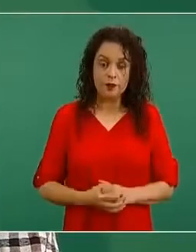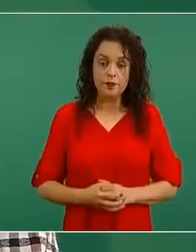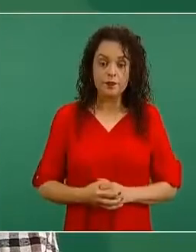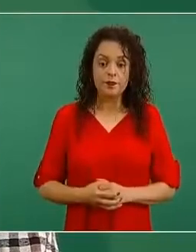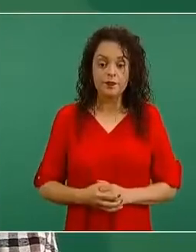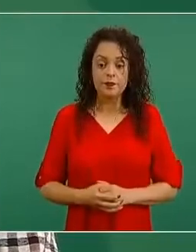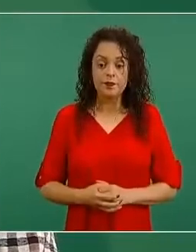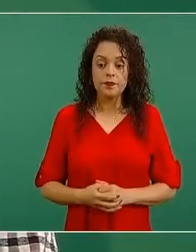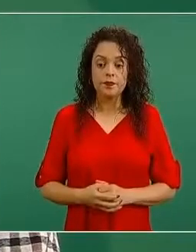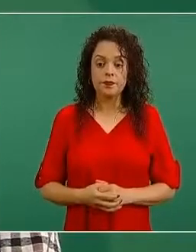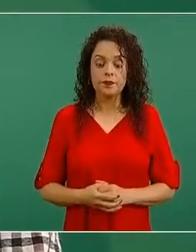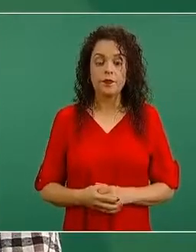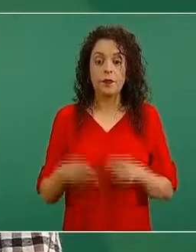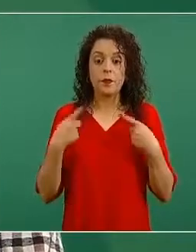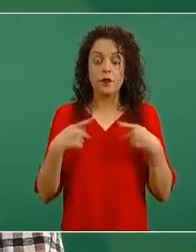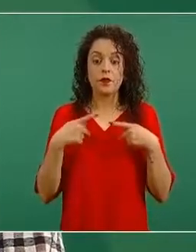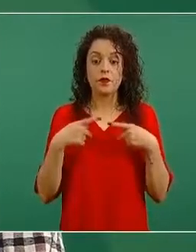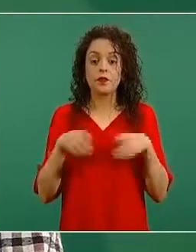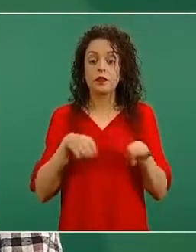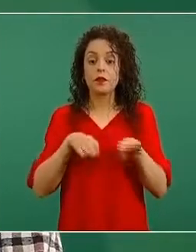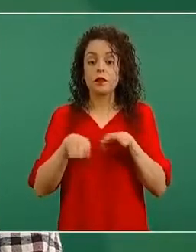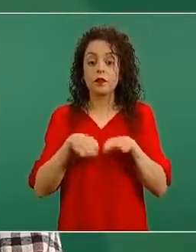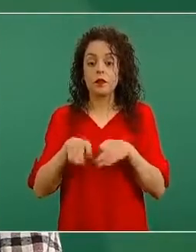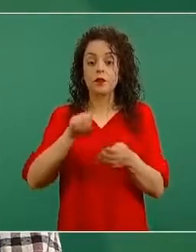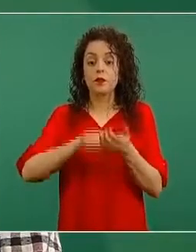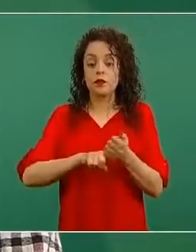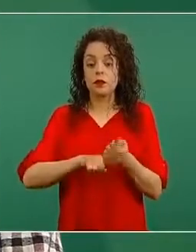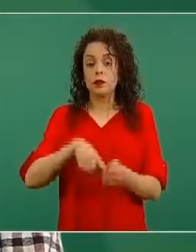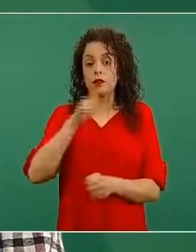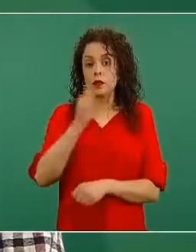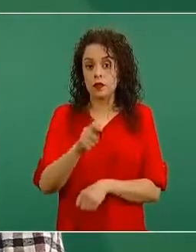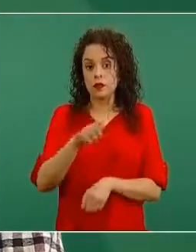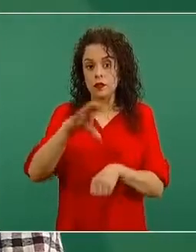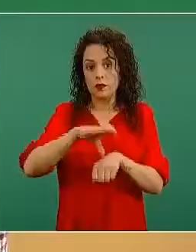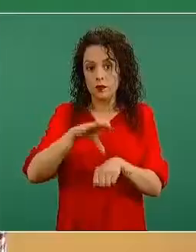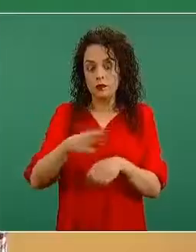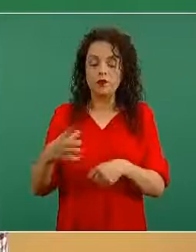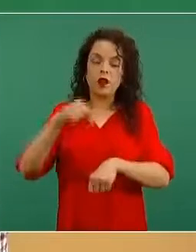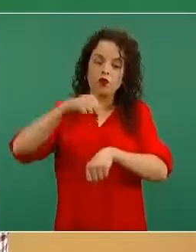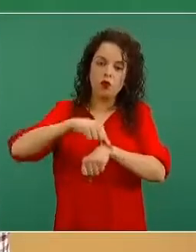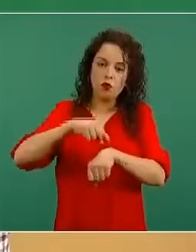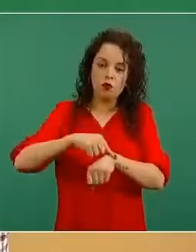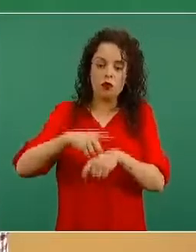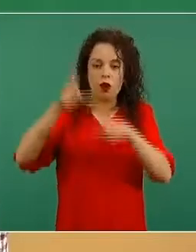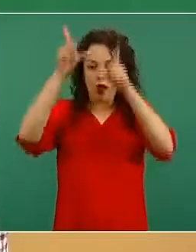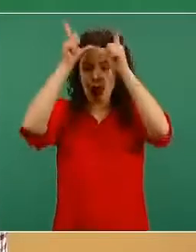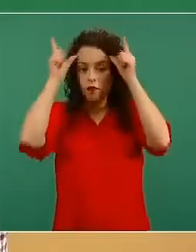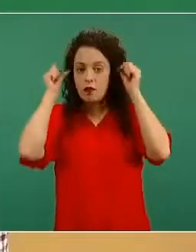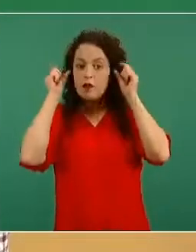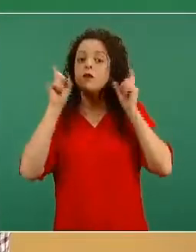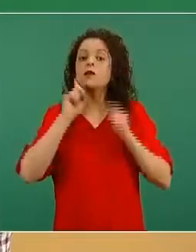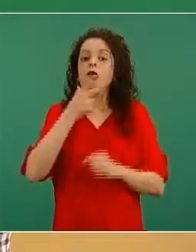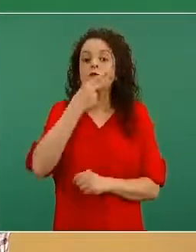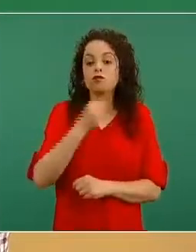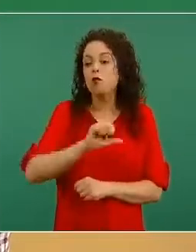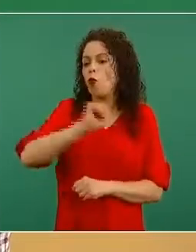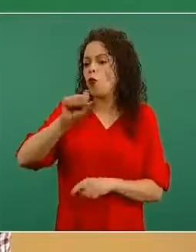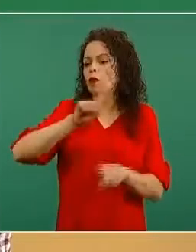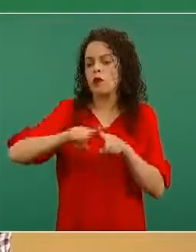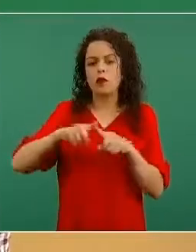Las personas del equipo clínico son médicas, enfermeros y muchos otros miembros del